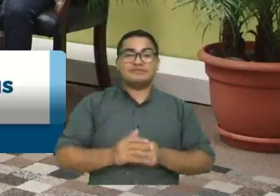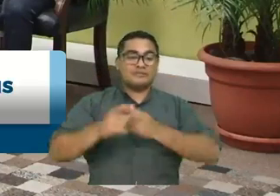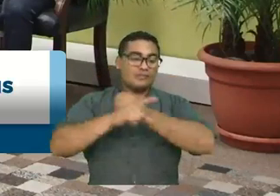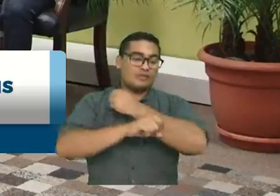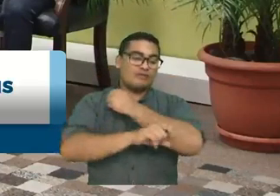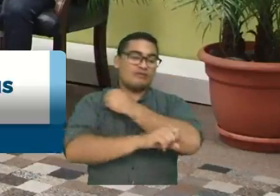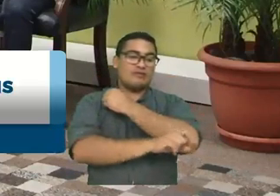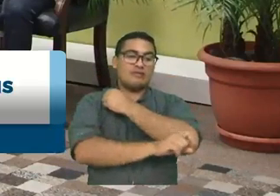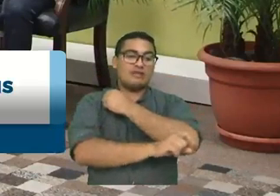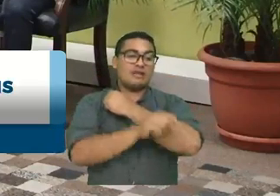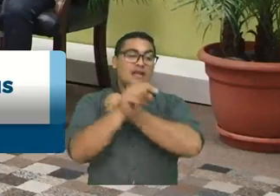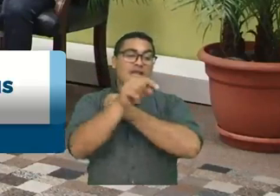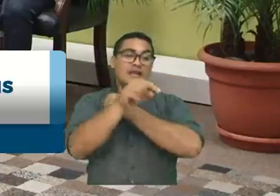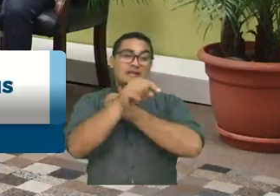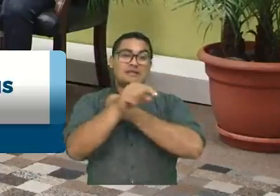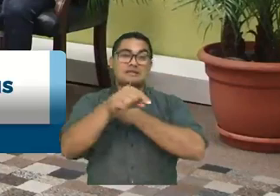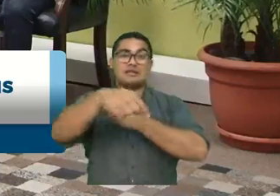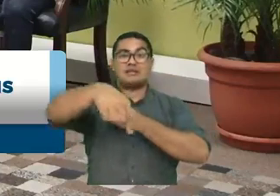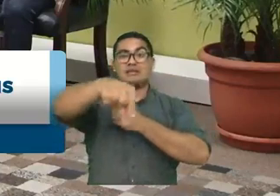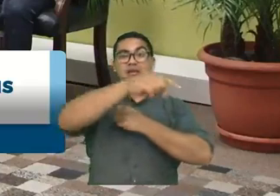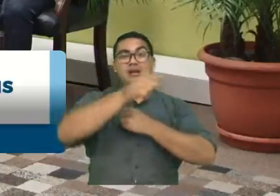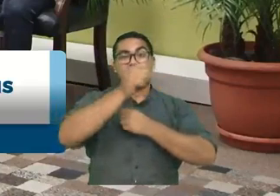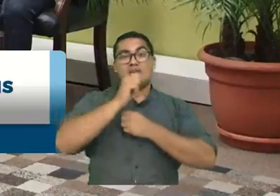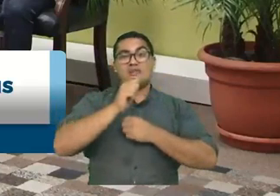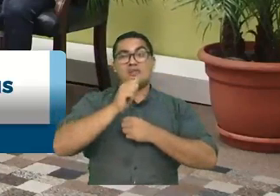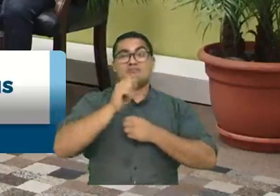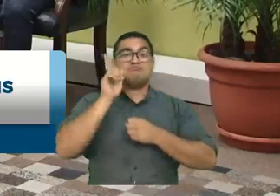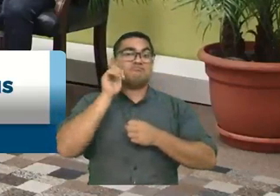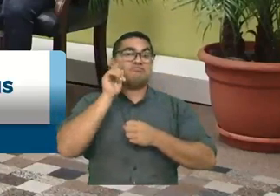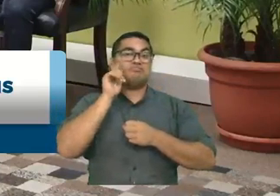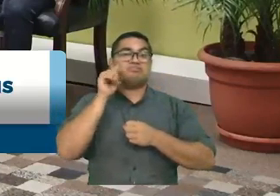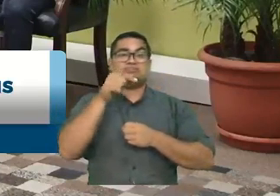o el animalito de los que mencionamos pudo orinar, el perrito orinó en